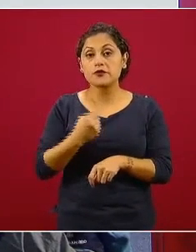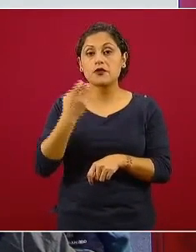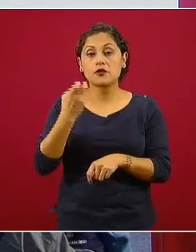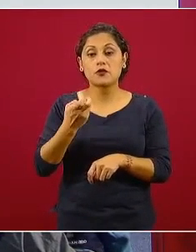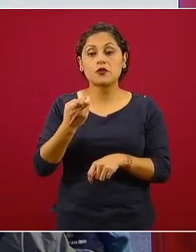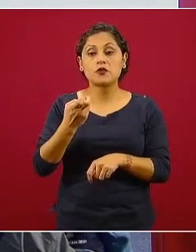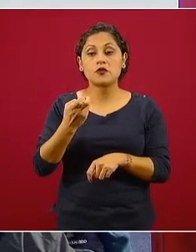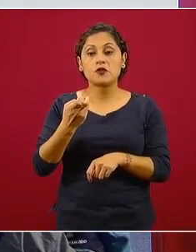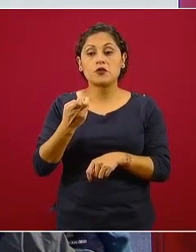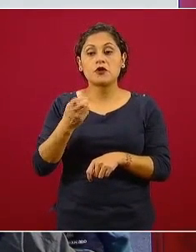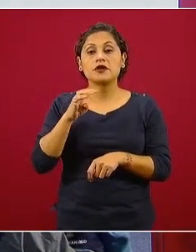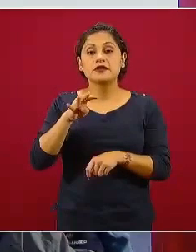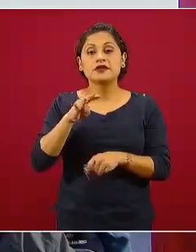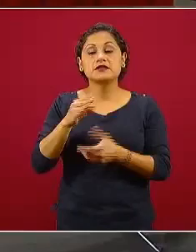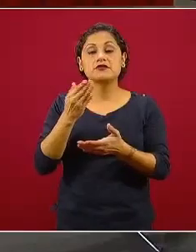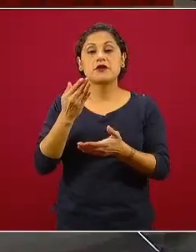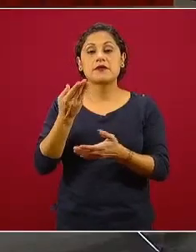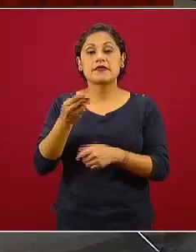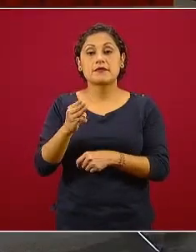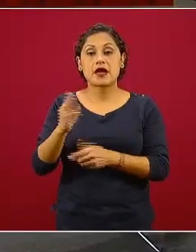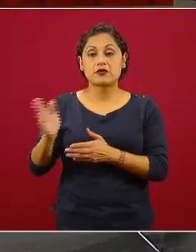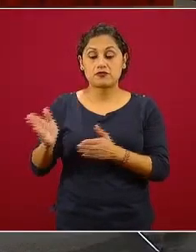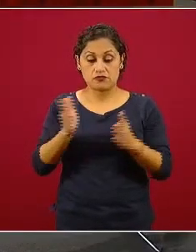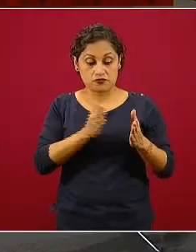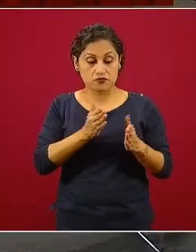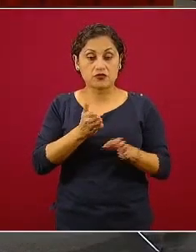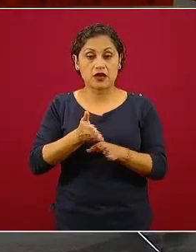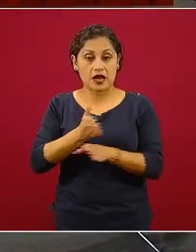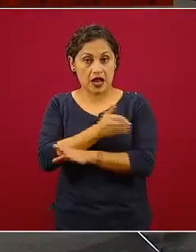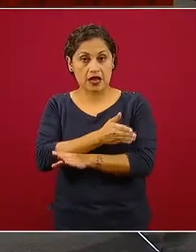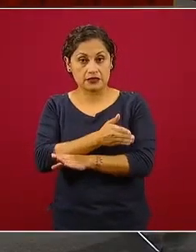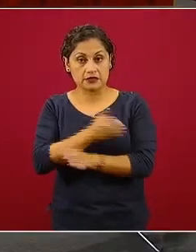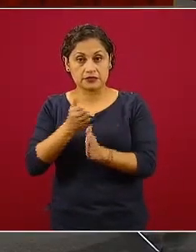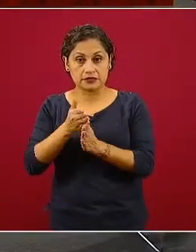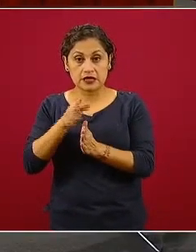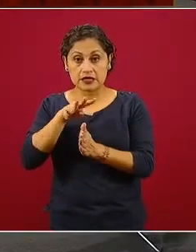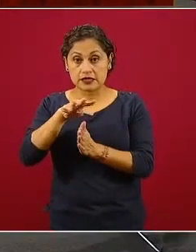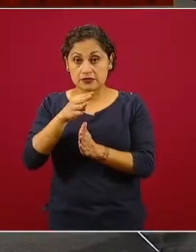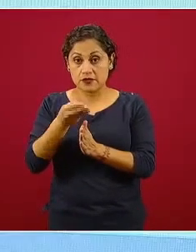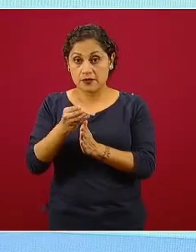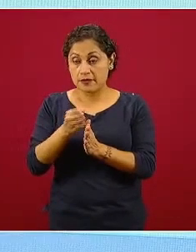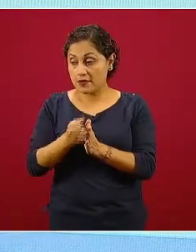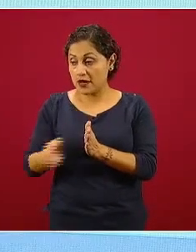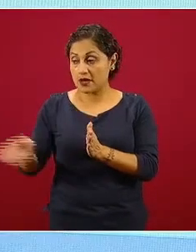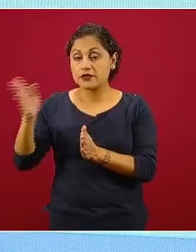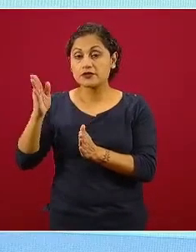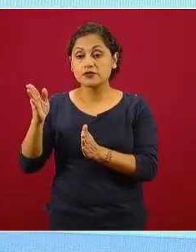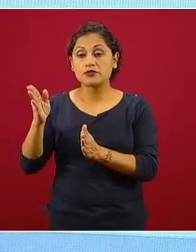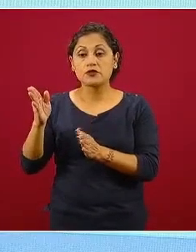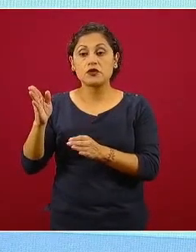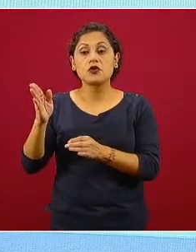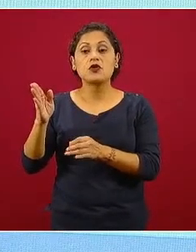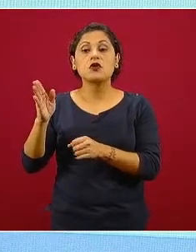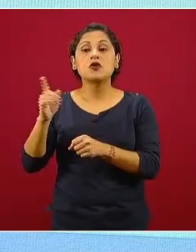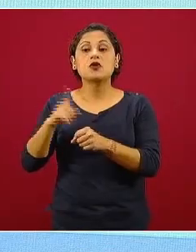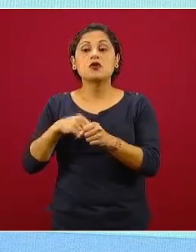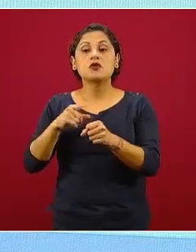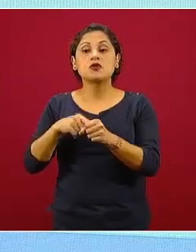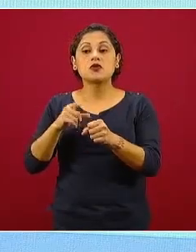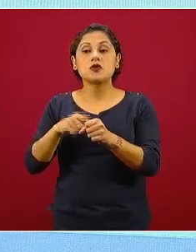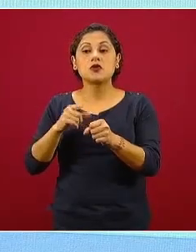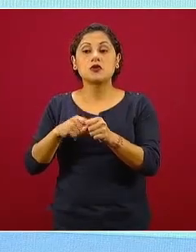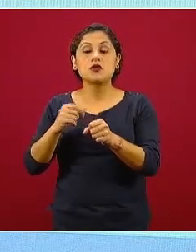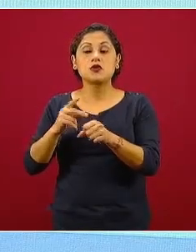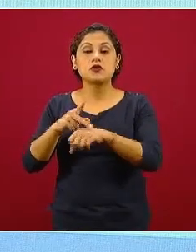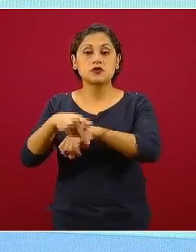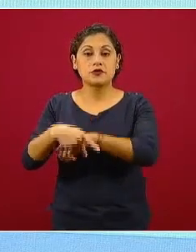ocurridas antes del 19 de mayo. En color ocre o crema o de